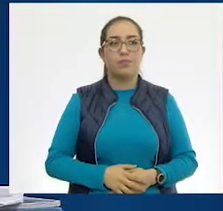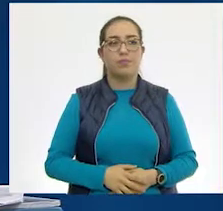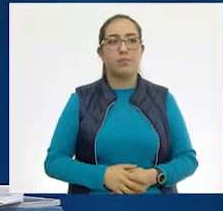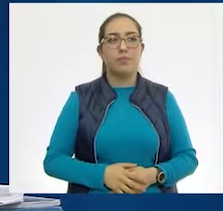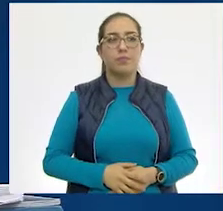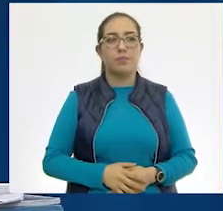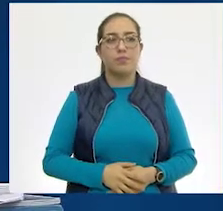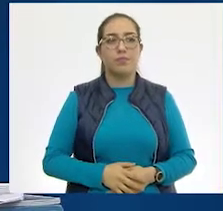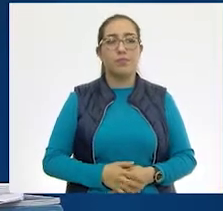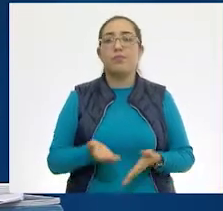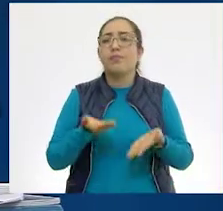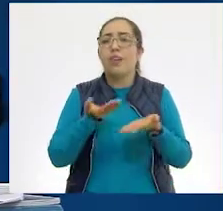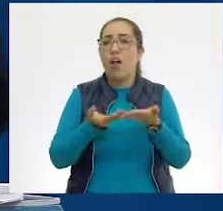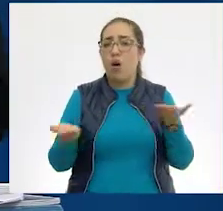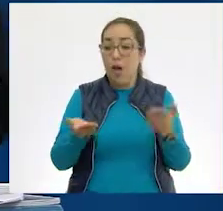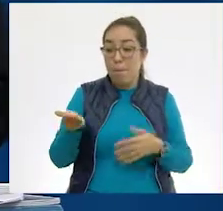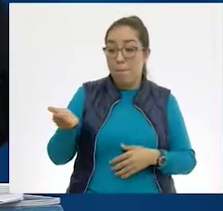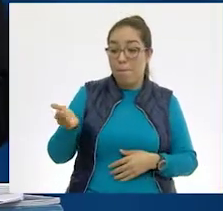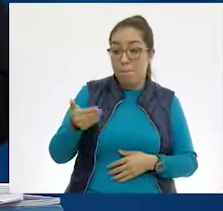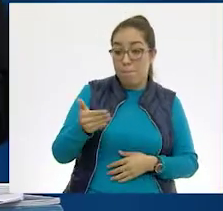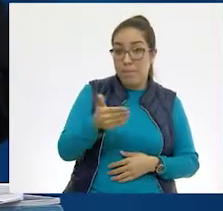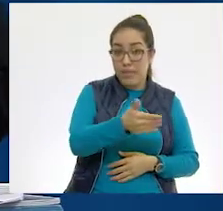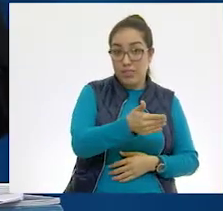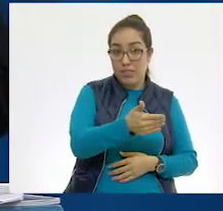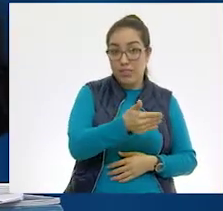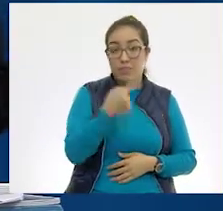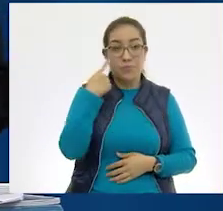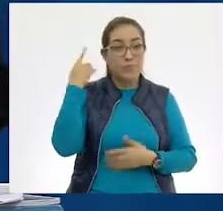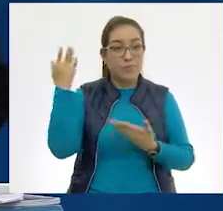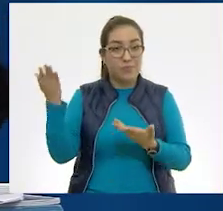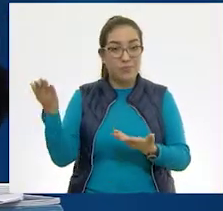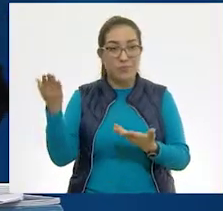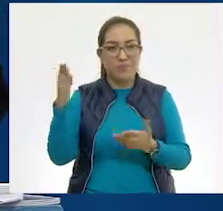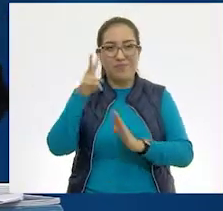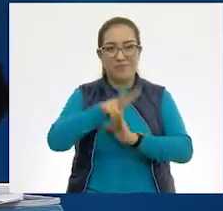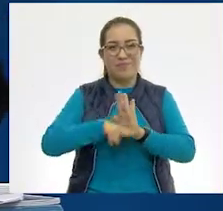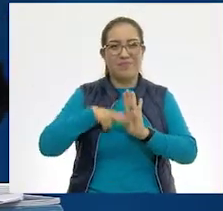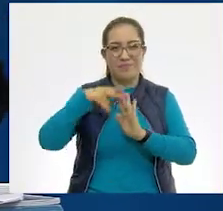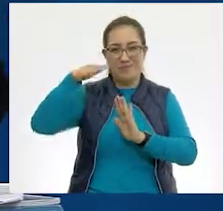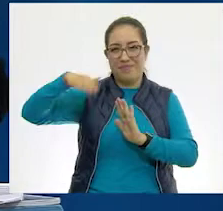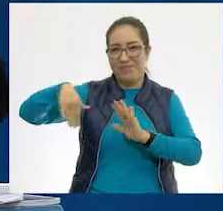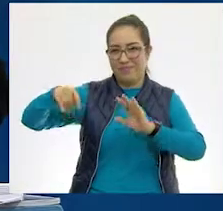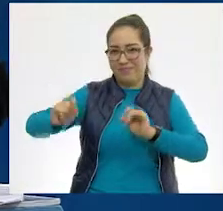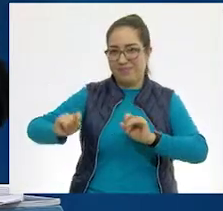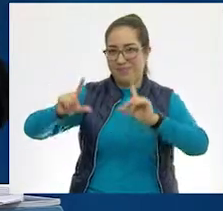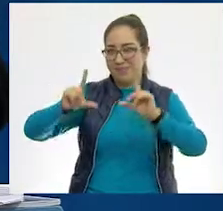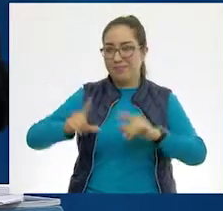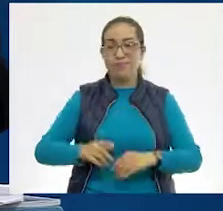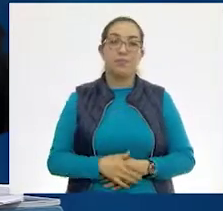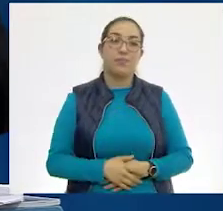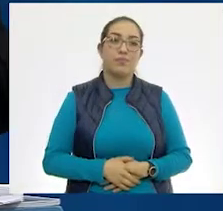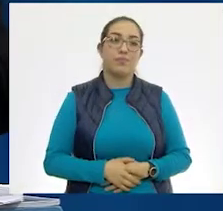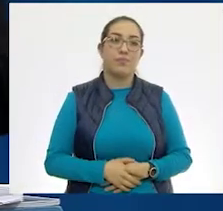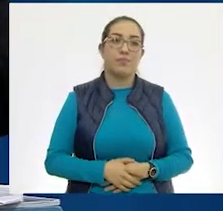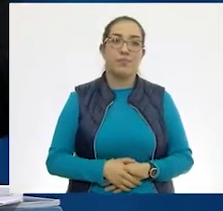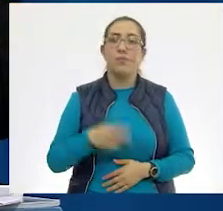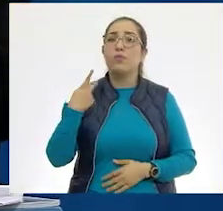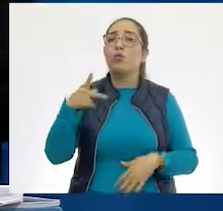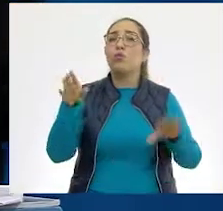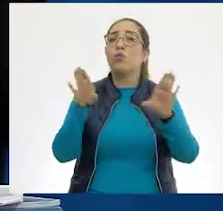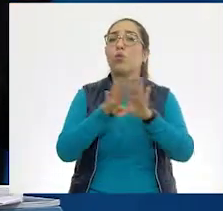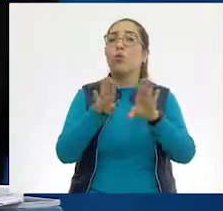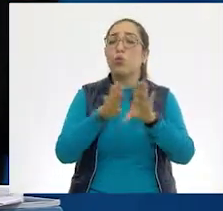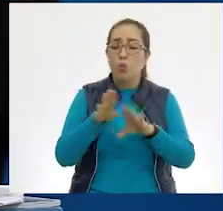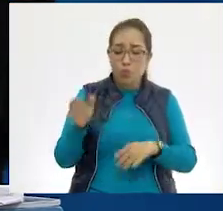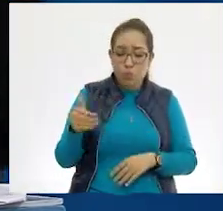con los peces. Como ya se mencionó en el video, su fecundación es